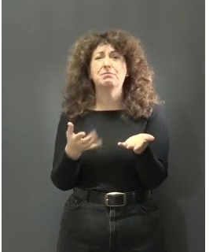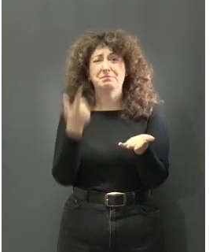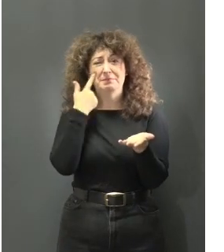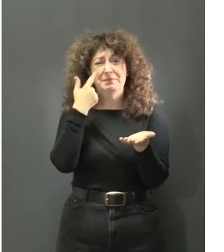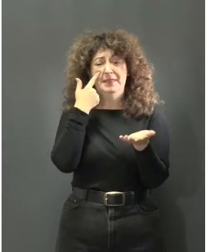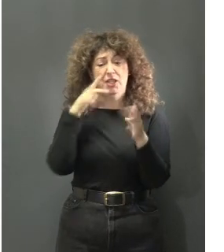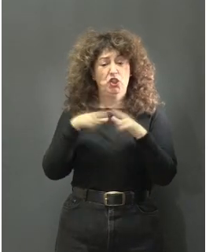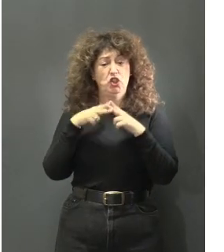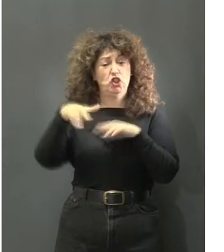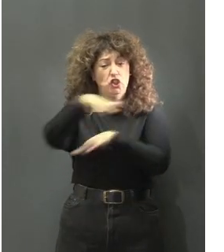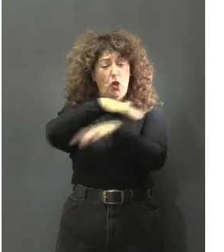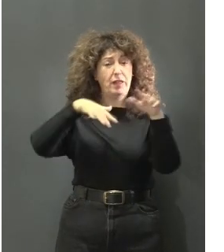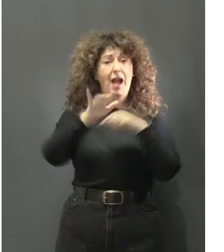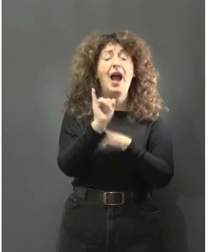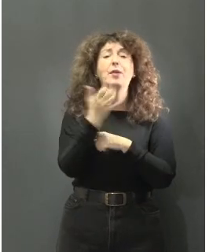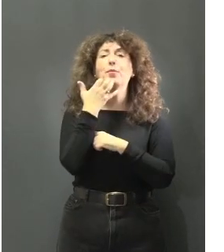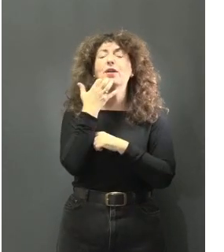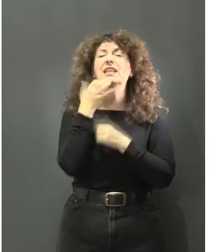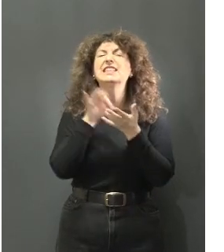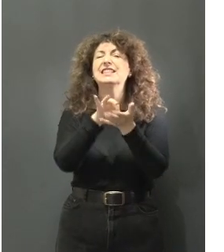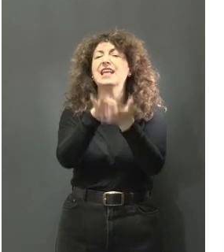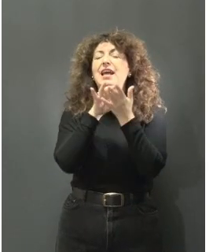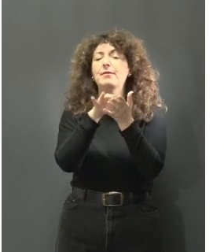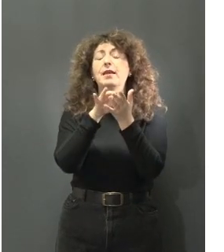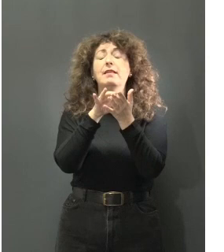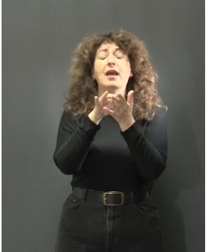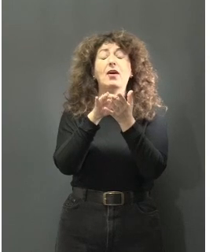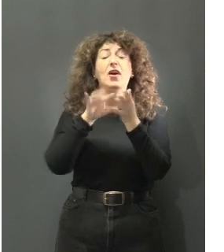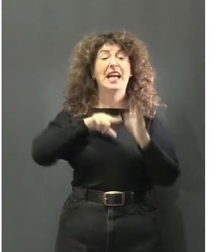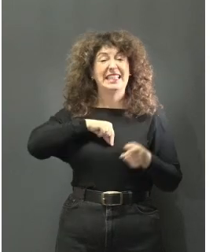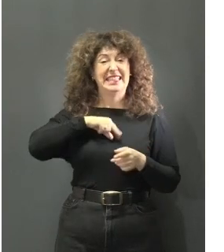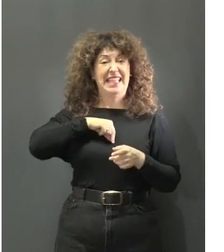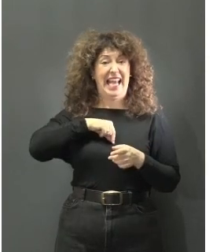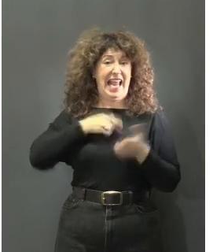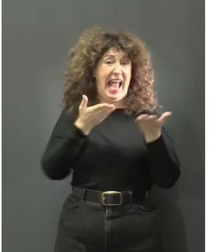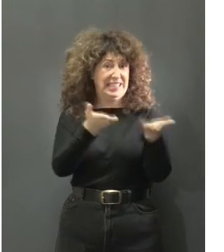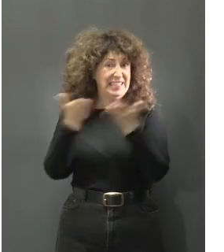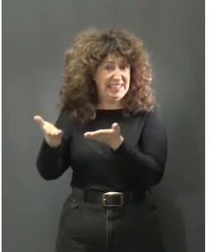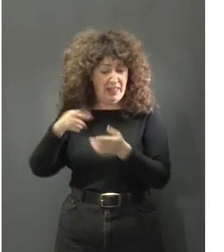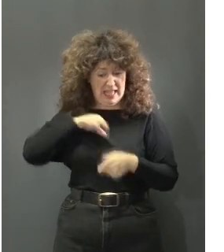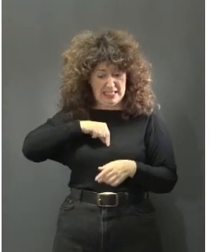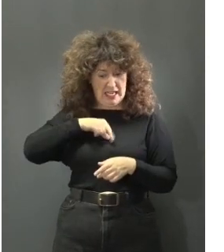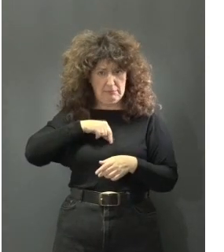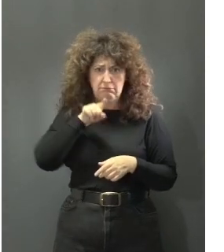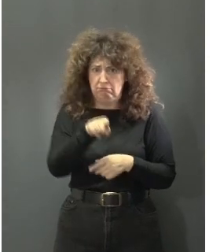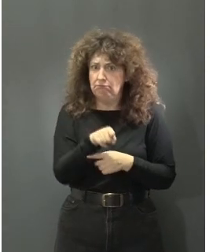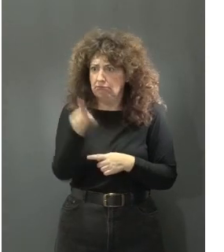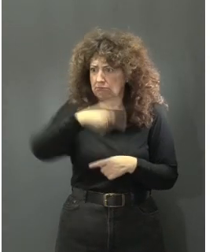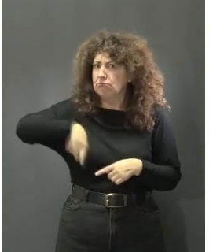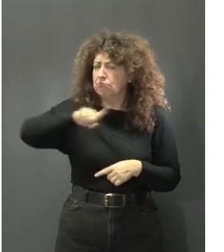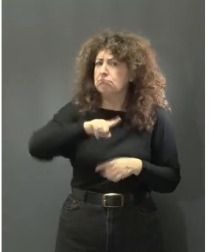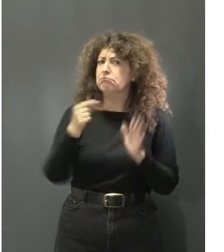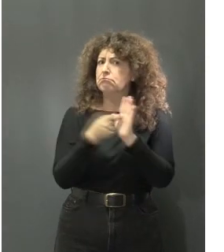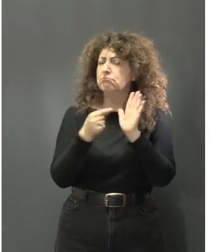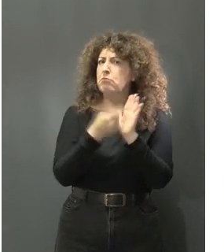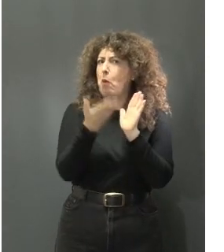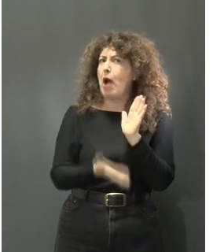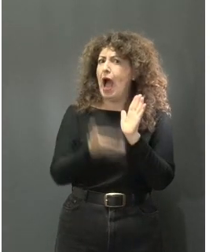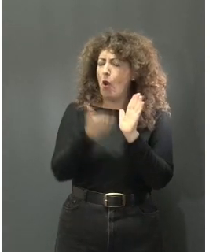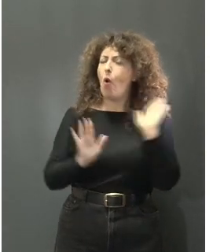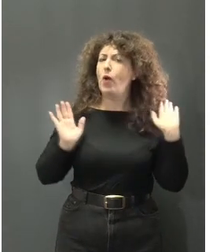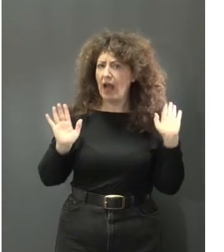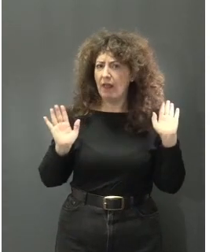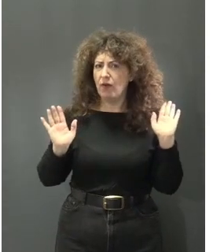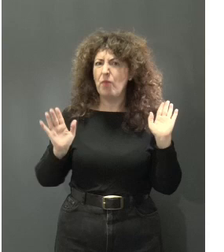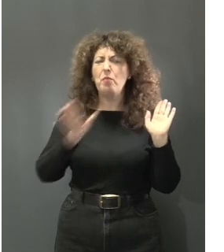en nuestra sociedad como es el servicio de teleasistencia, que está además muy bien valorado porque